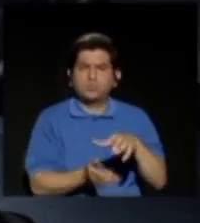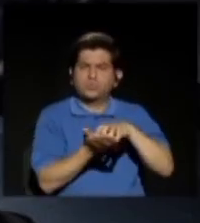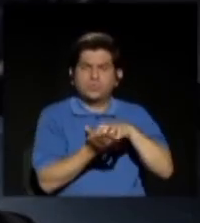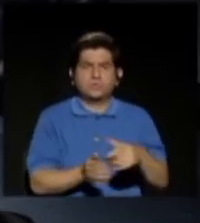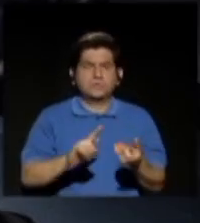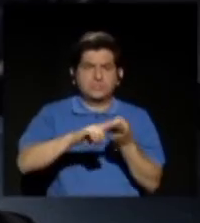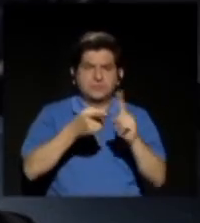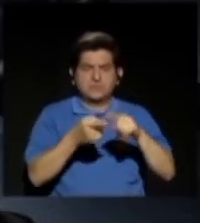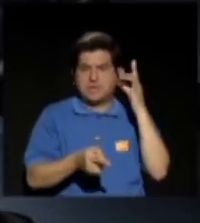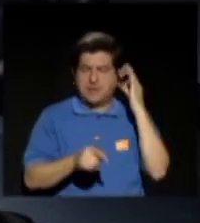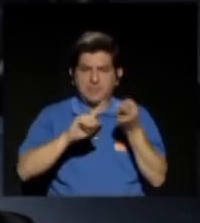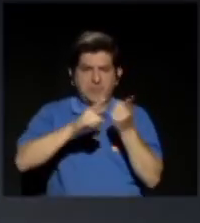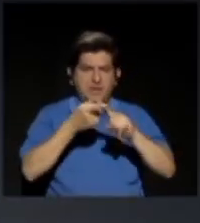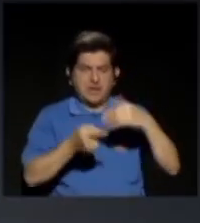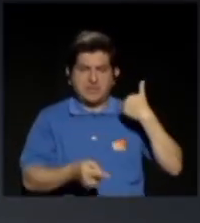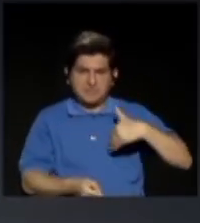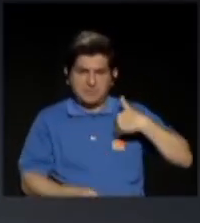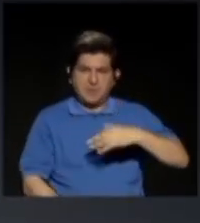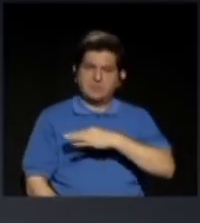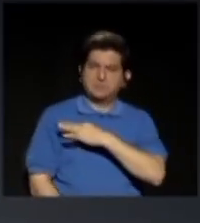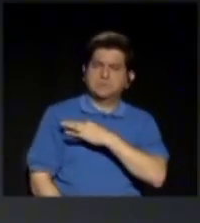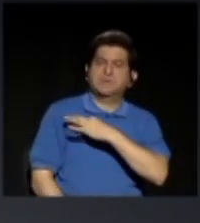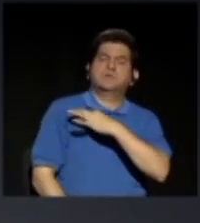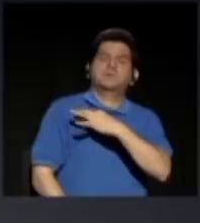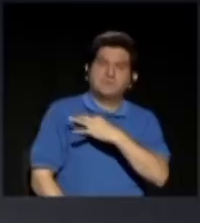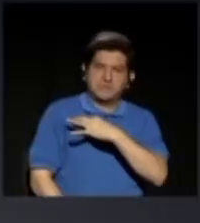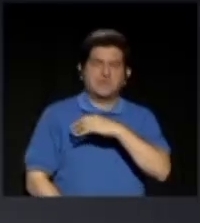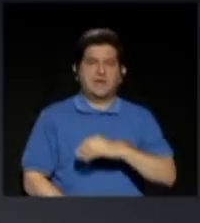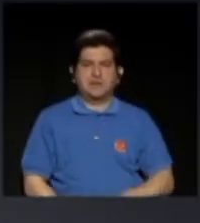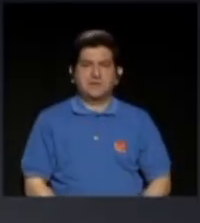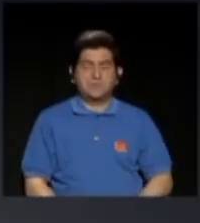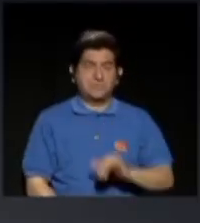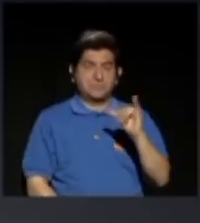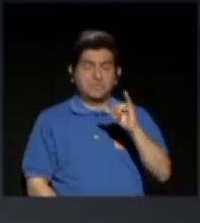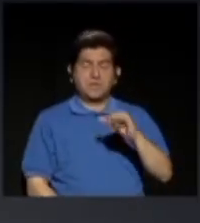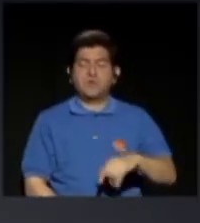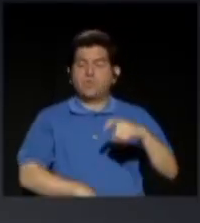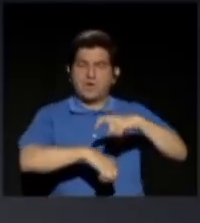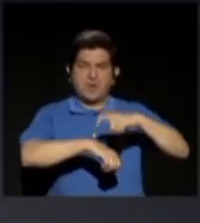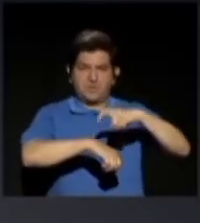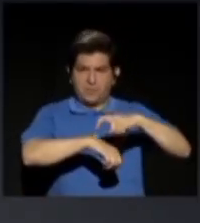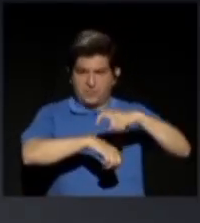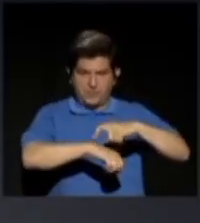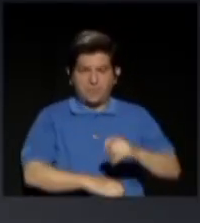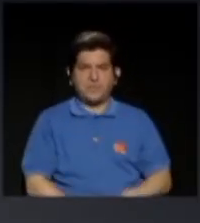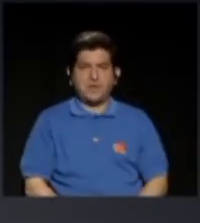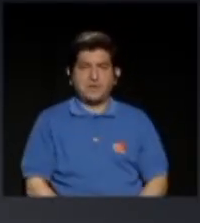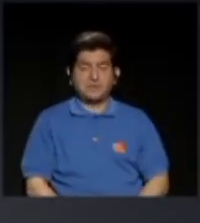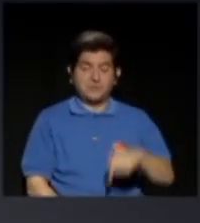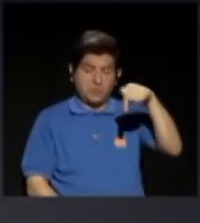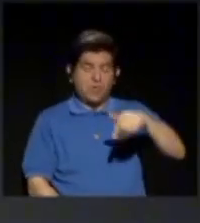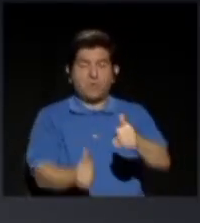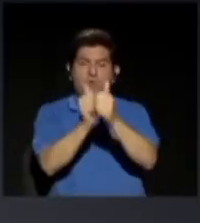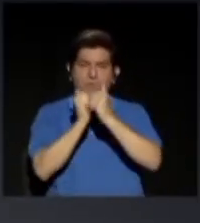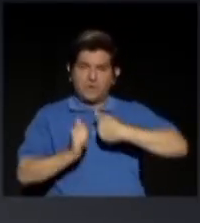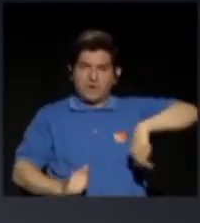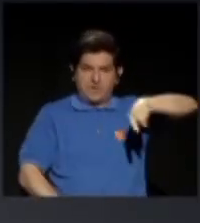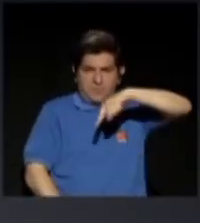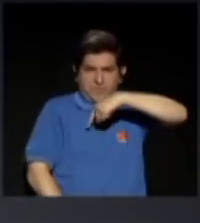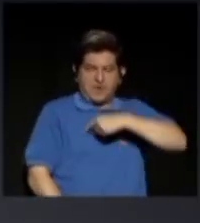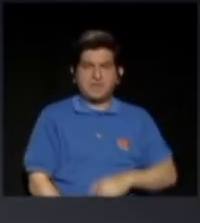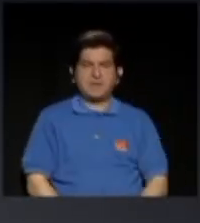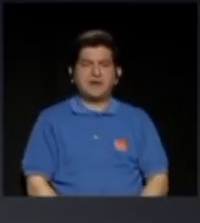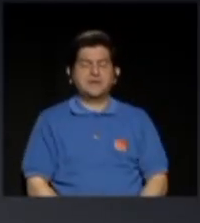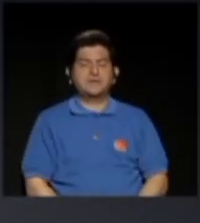amigas y amigos los invitamos a que en los mismos tiempos y circunstancias en las que nos acompañaron esta semana,